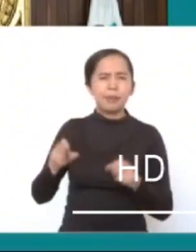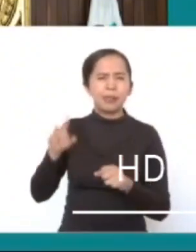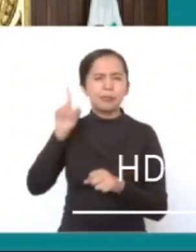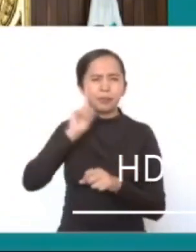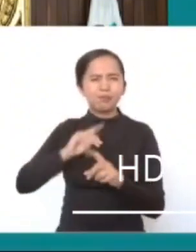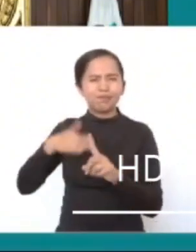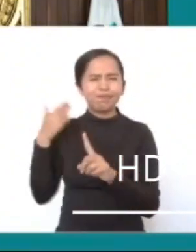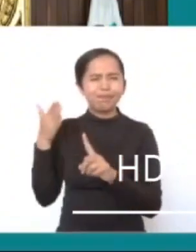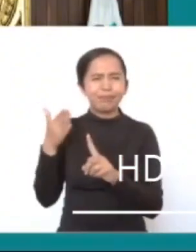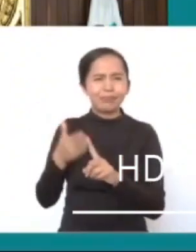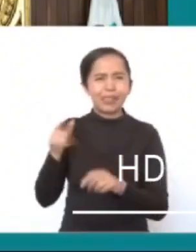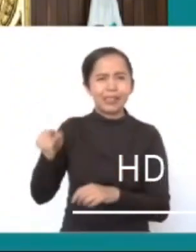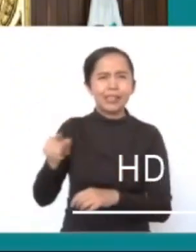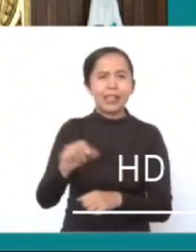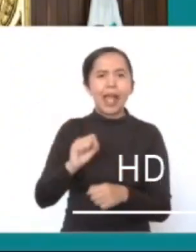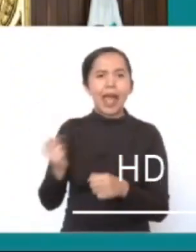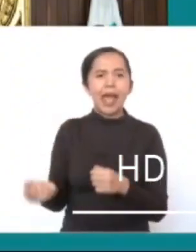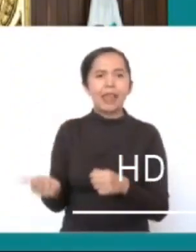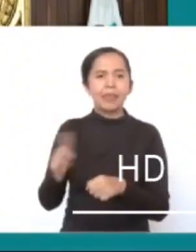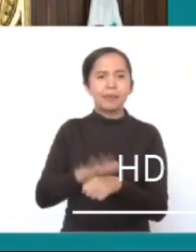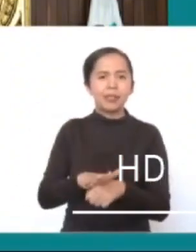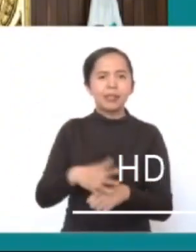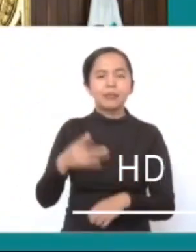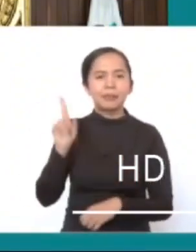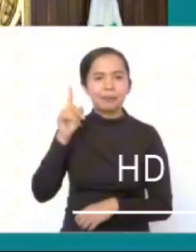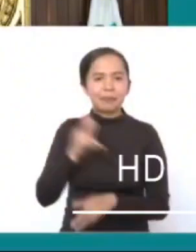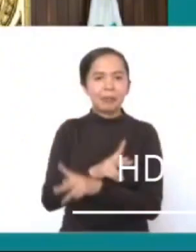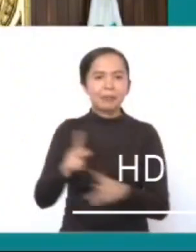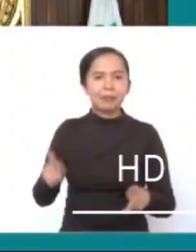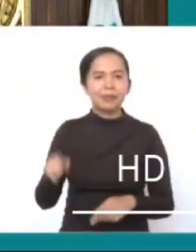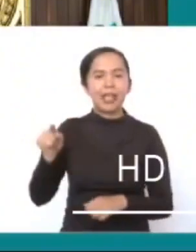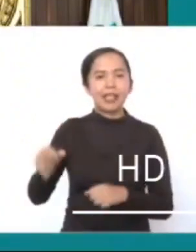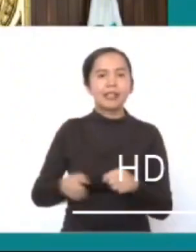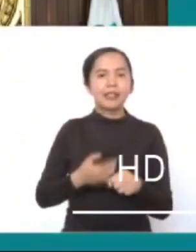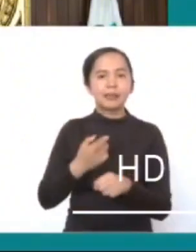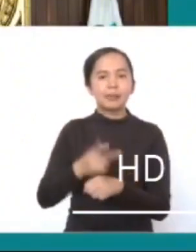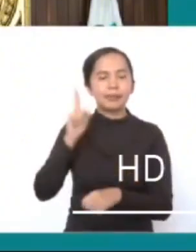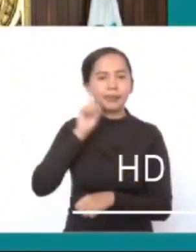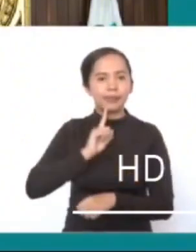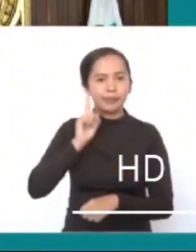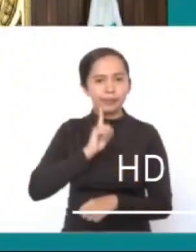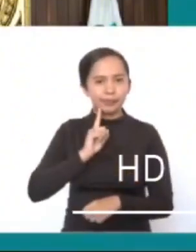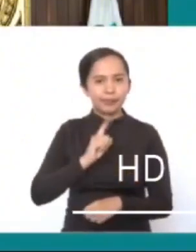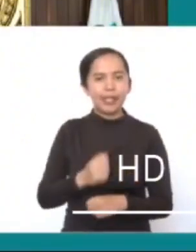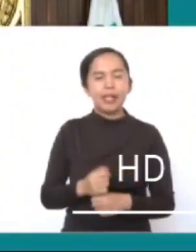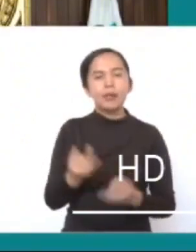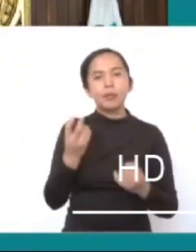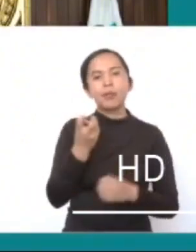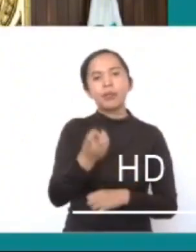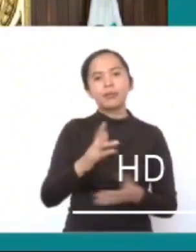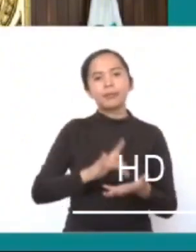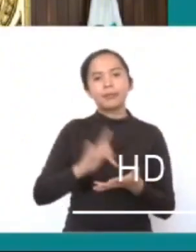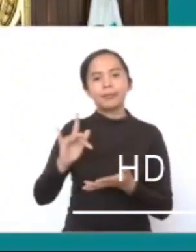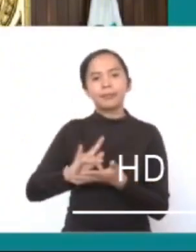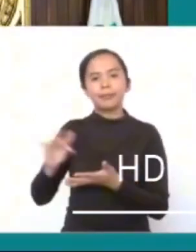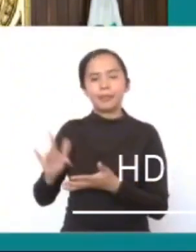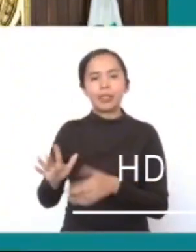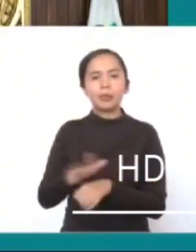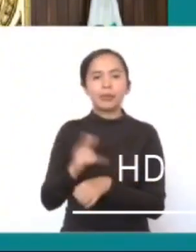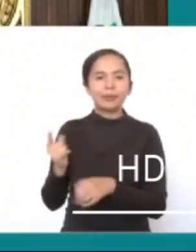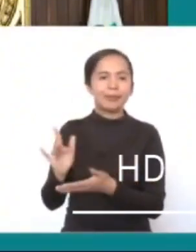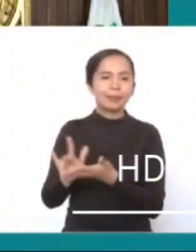en la Administración Pública, impartido por la Secretaría de las Mujeres de esta ciudad, a quienes agradecemos mucho su